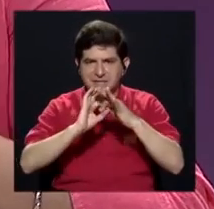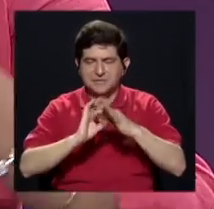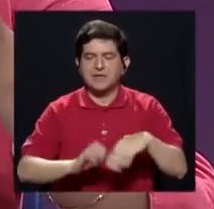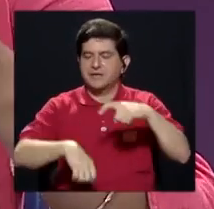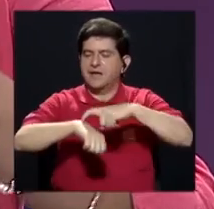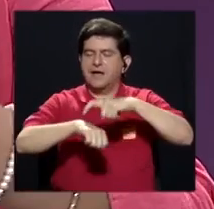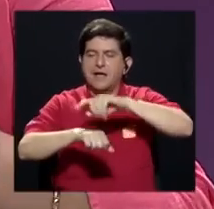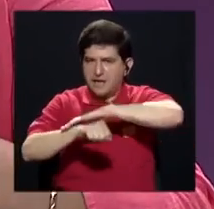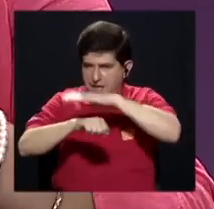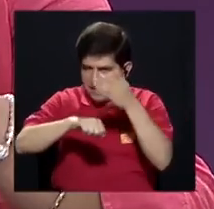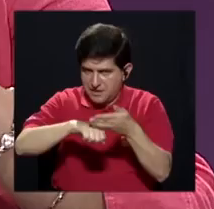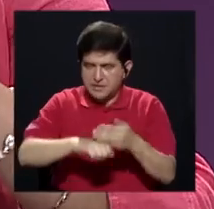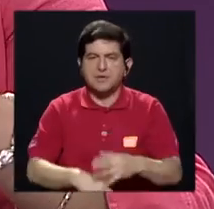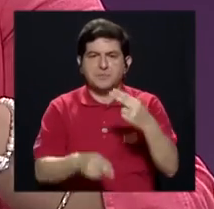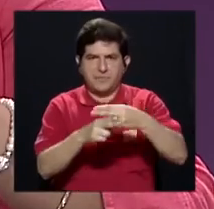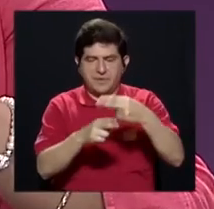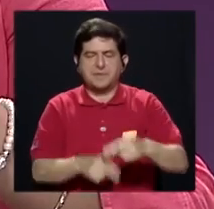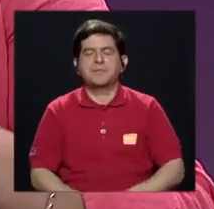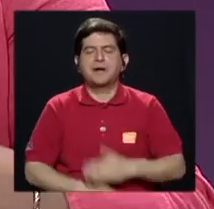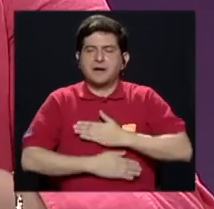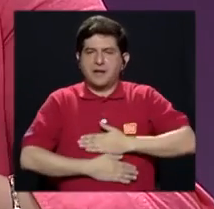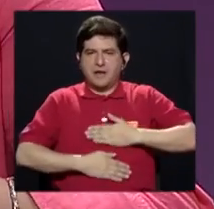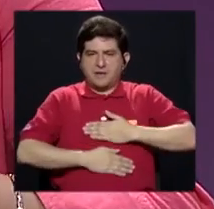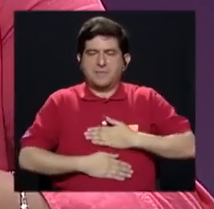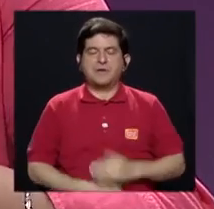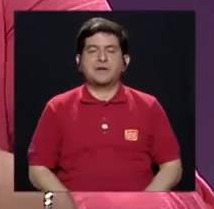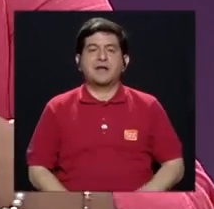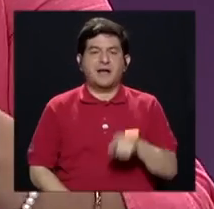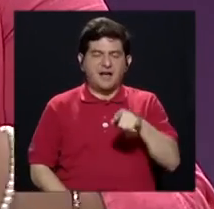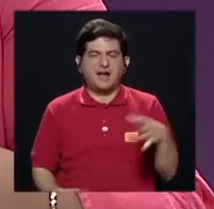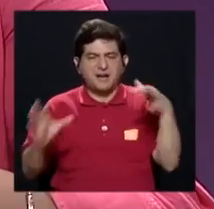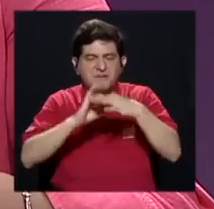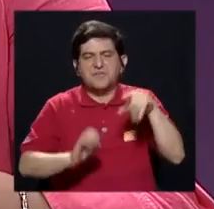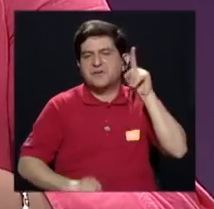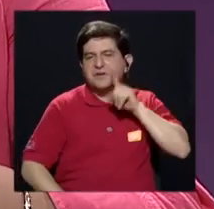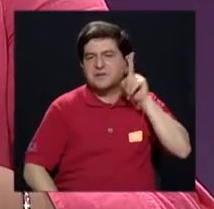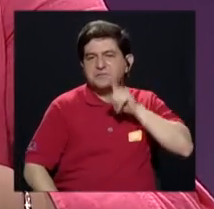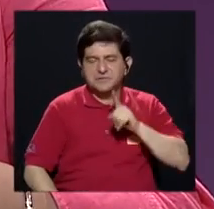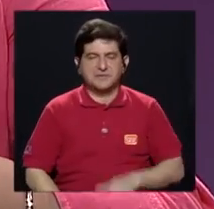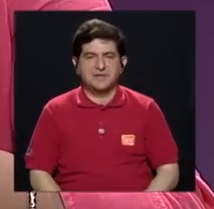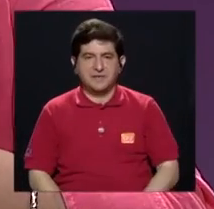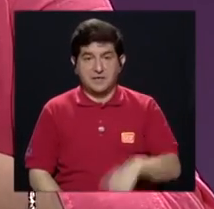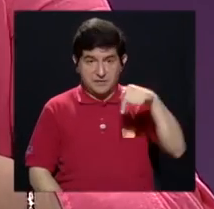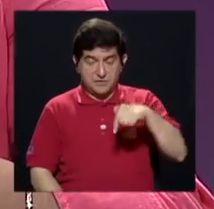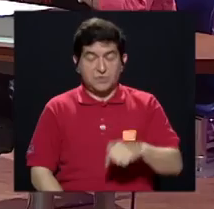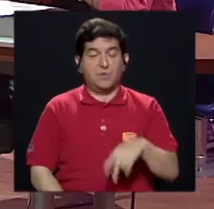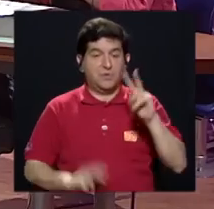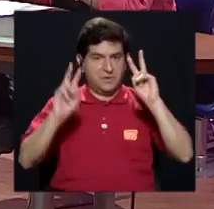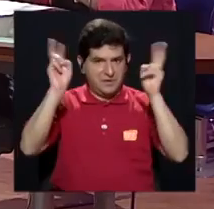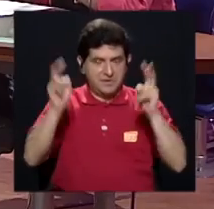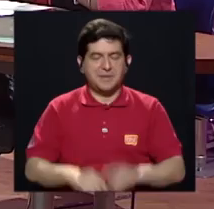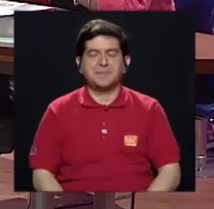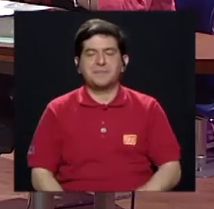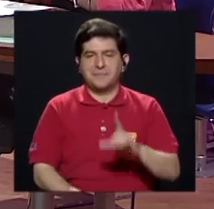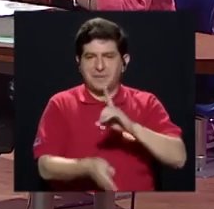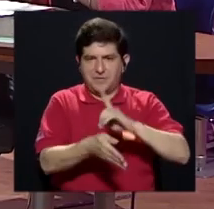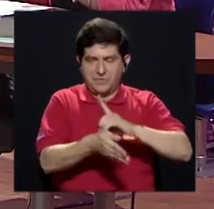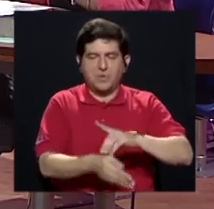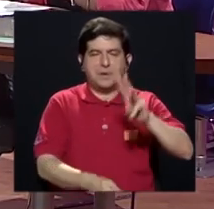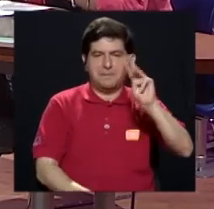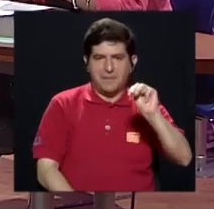embarazo al cual hemos llamado el placer envuelto en mitos para desarrollar el tema de hoy nos acompaña el doctor mauro fernández